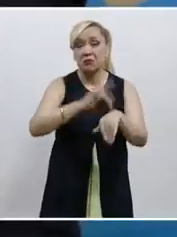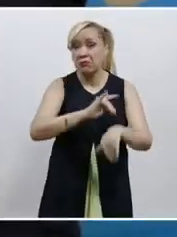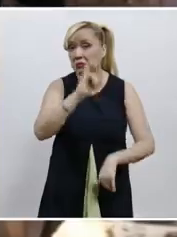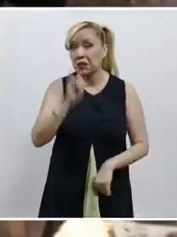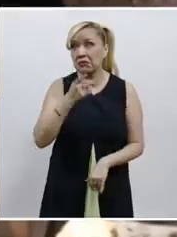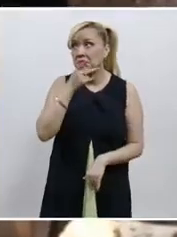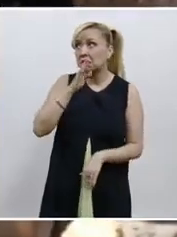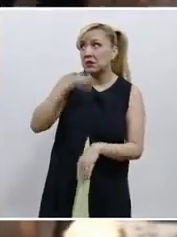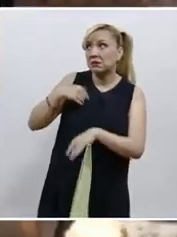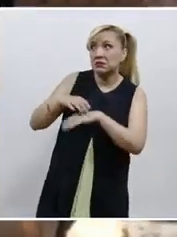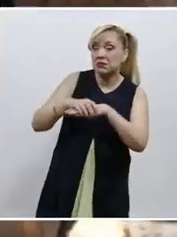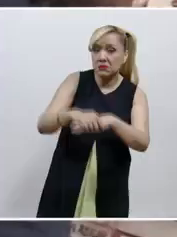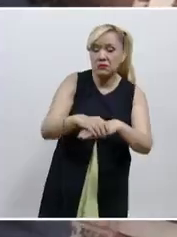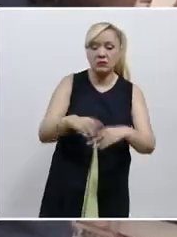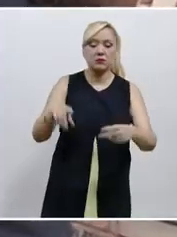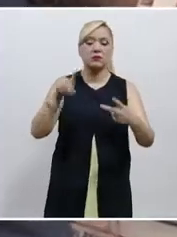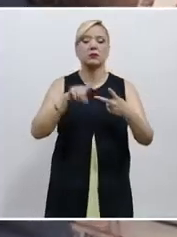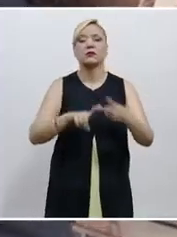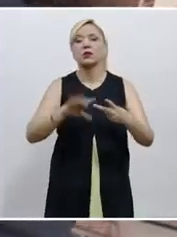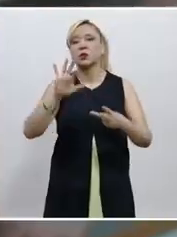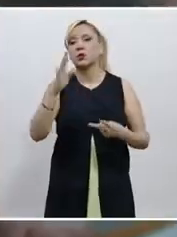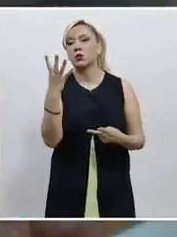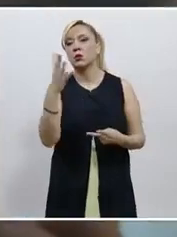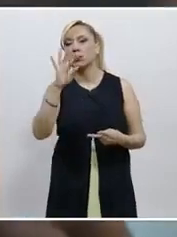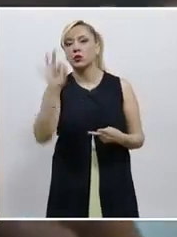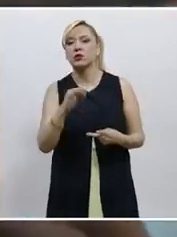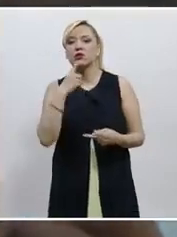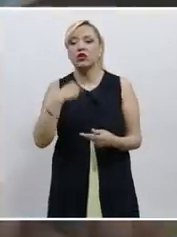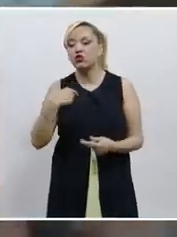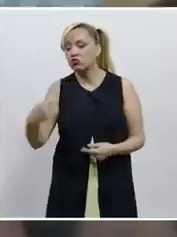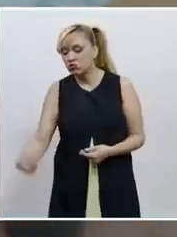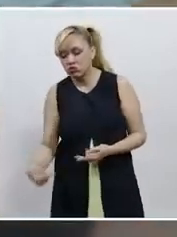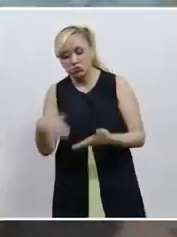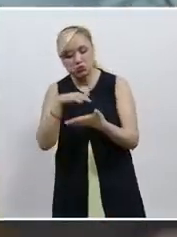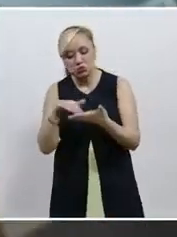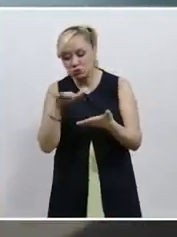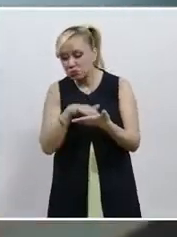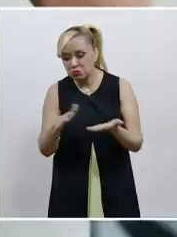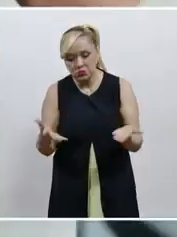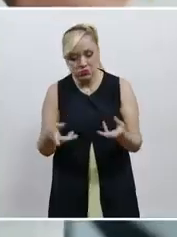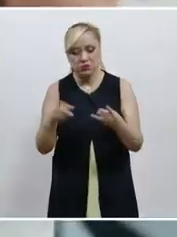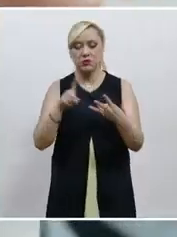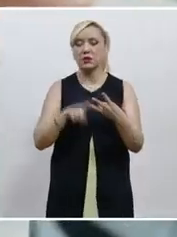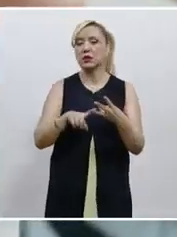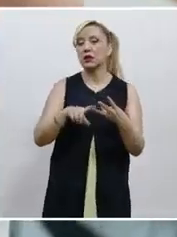les leían cuando eran pequeños y el 68% no veían a sus padres leer.